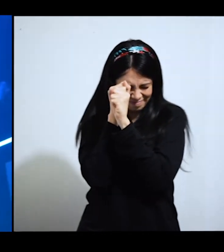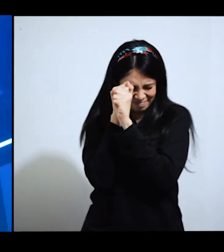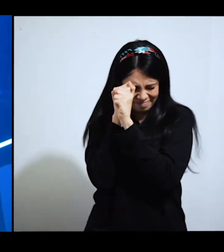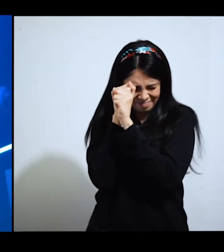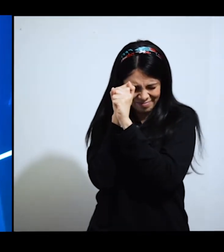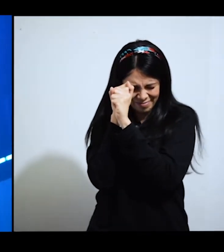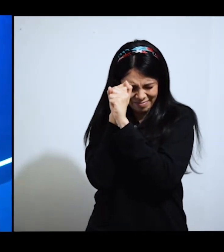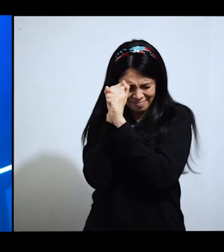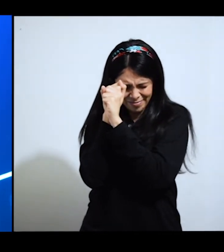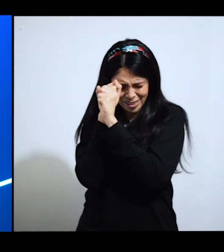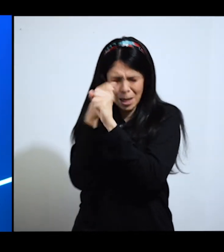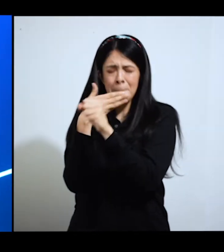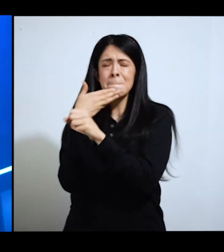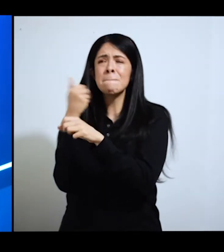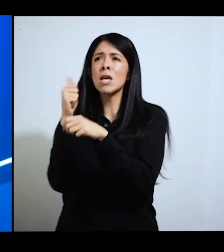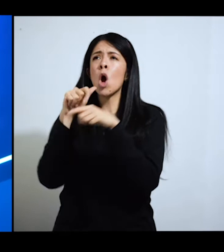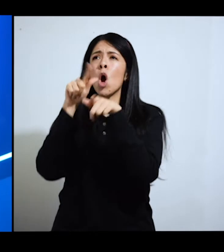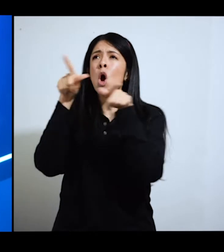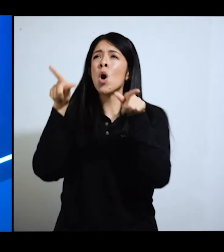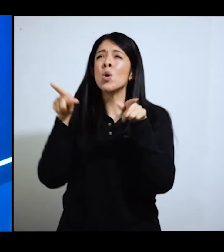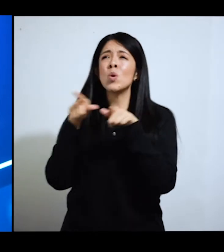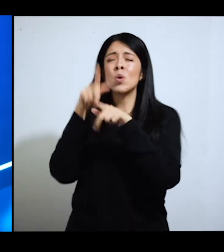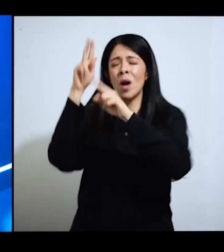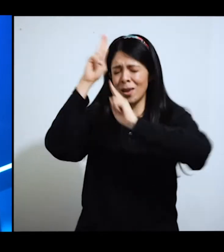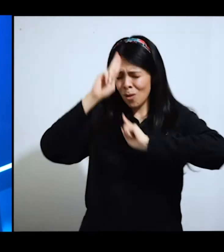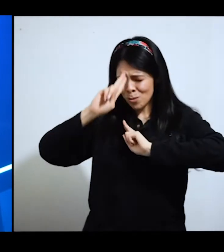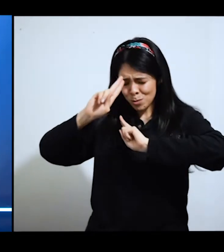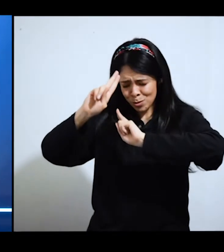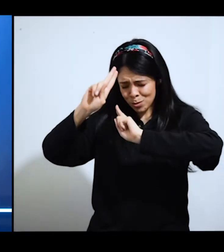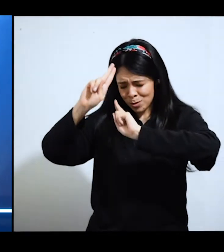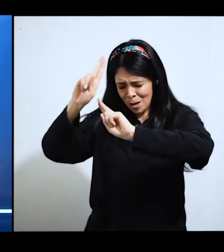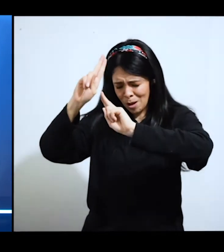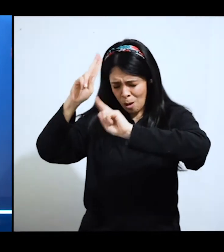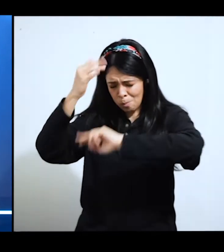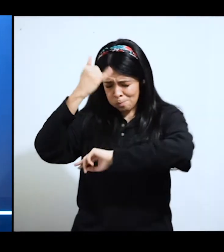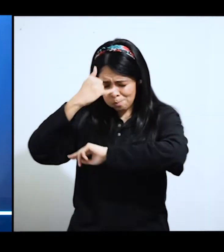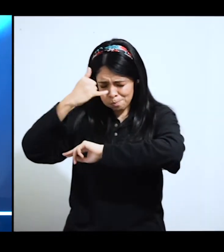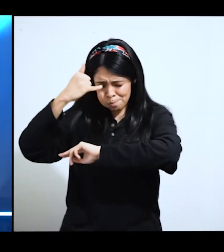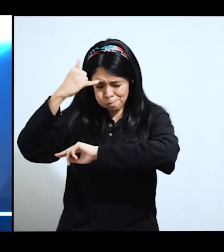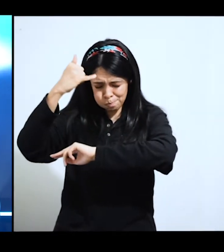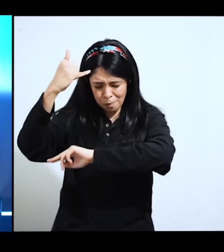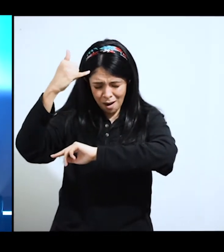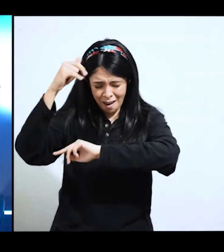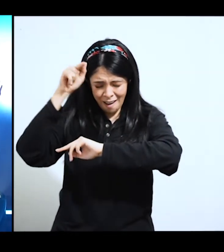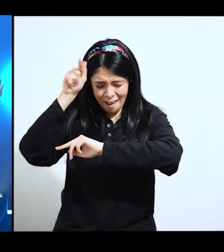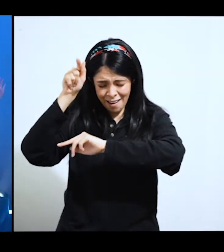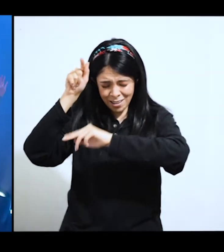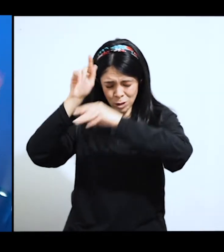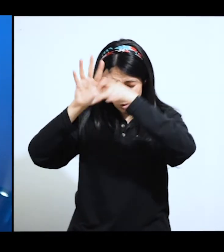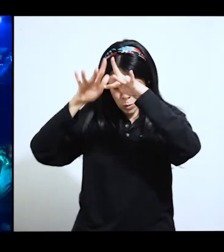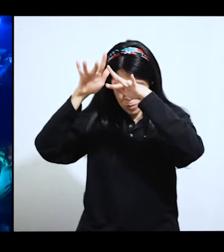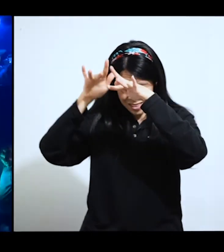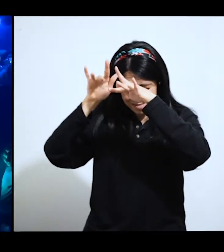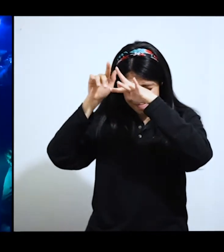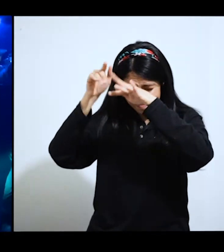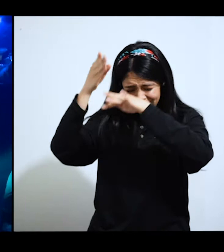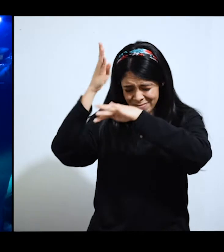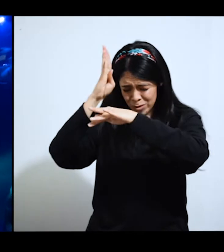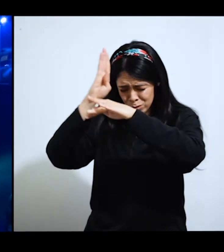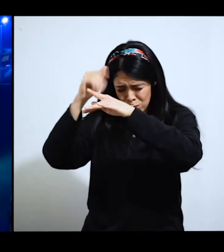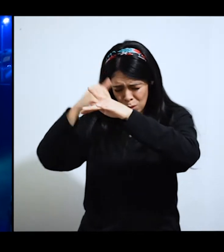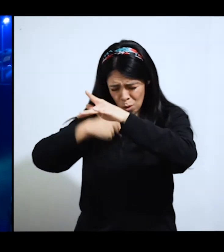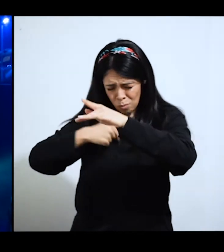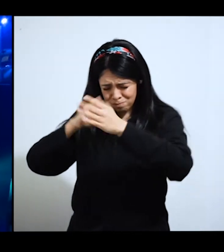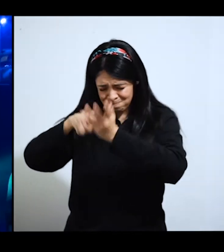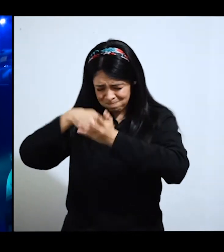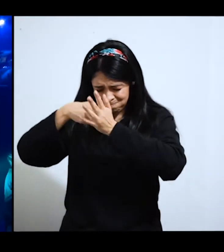lugar de mayor honor para mí, oh, que estar a